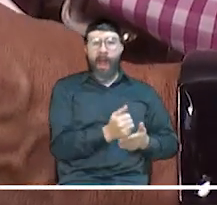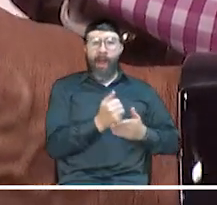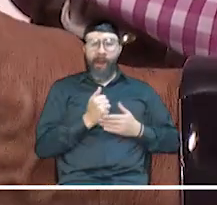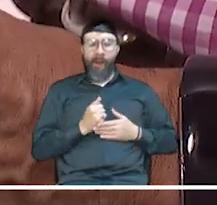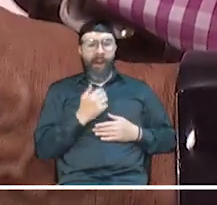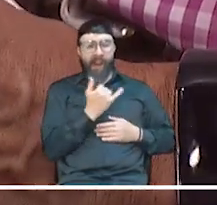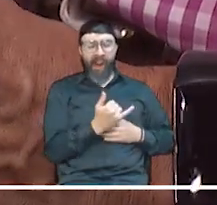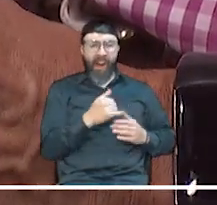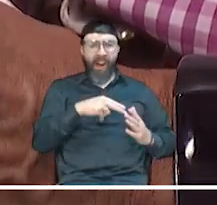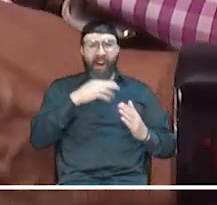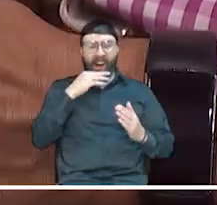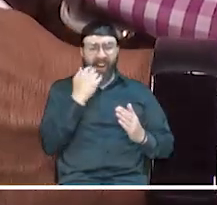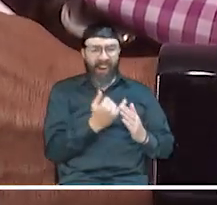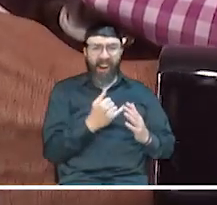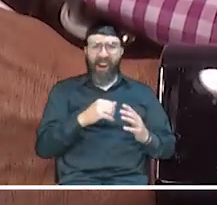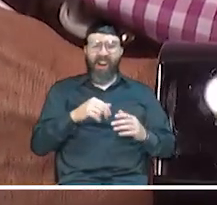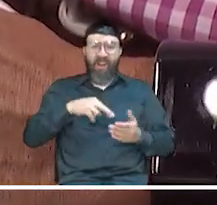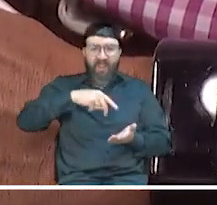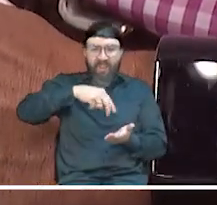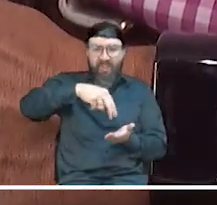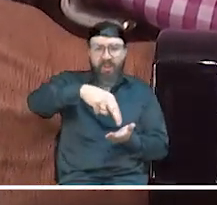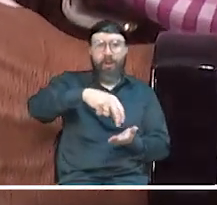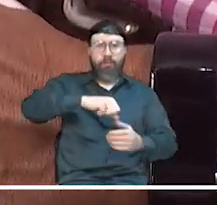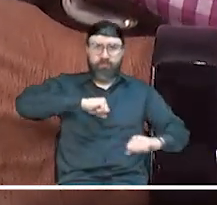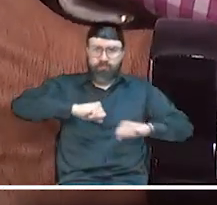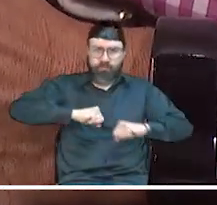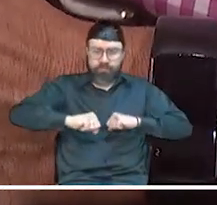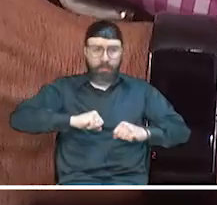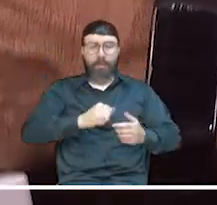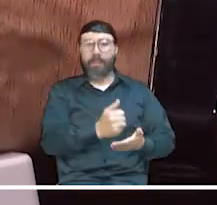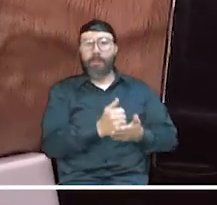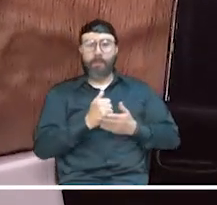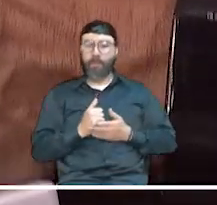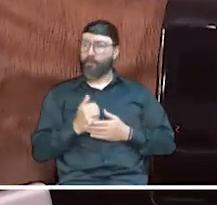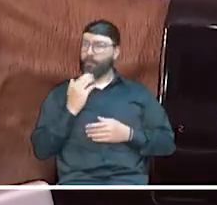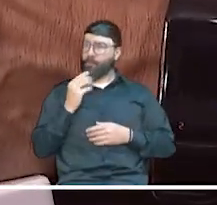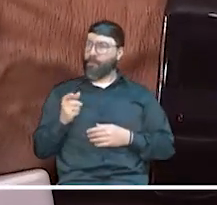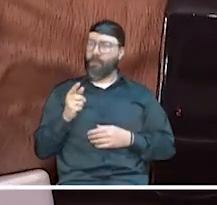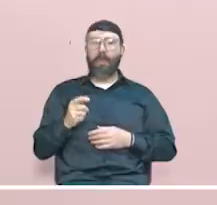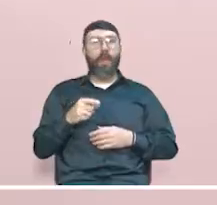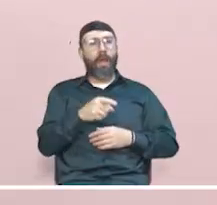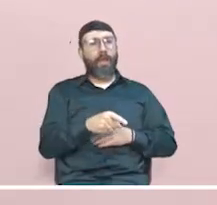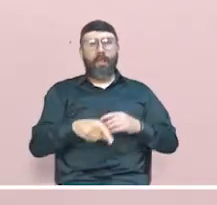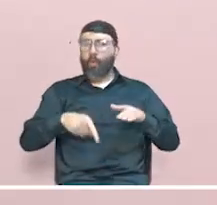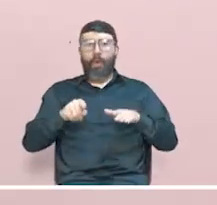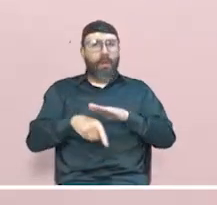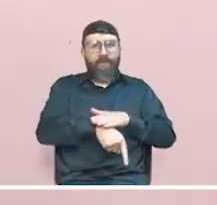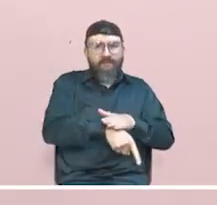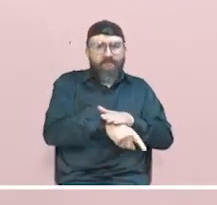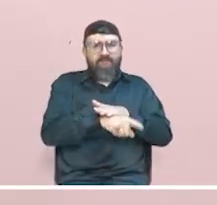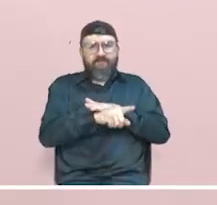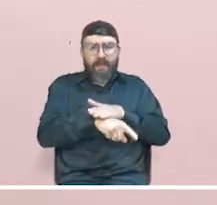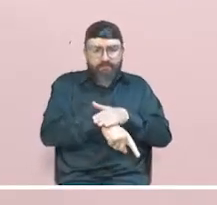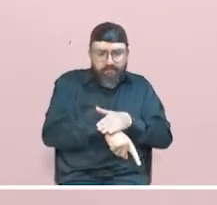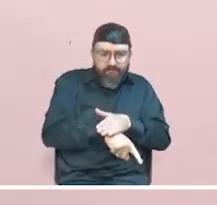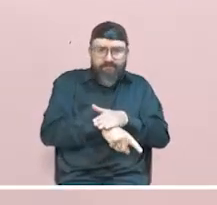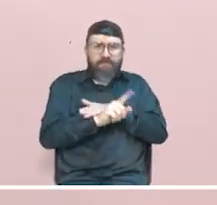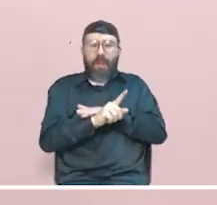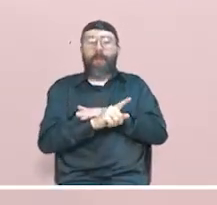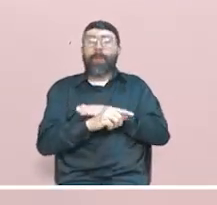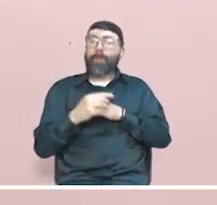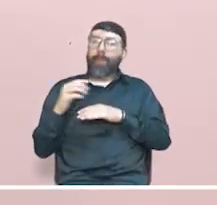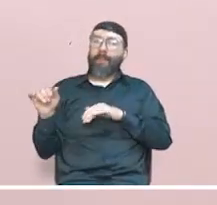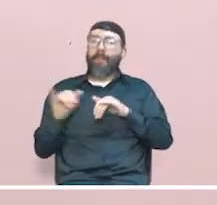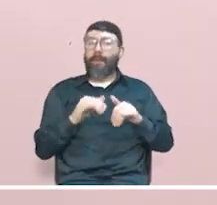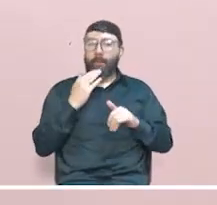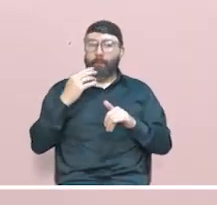de tracción. Cuando nosotros hablamos en física de una palanca, o sea, las palancas como un gato